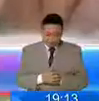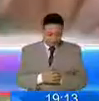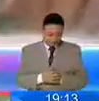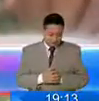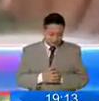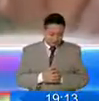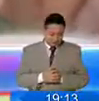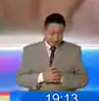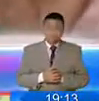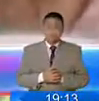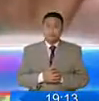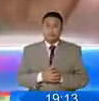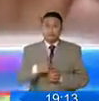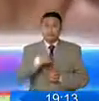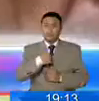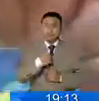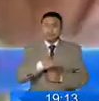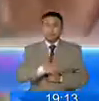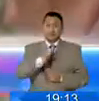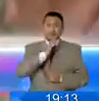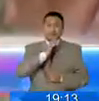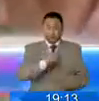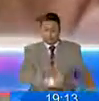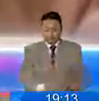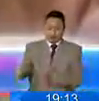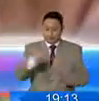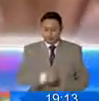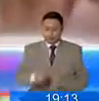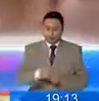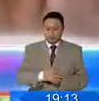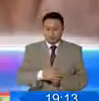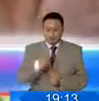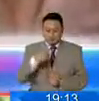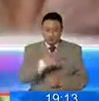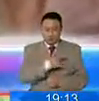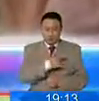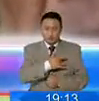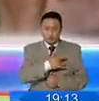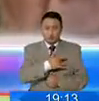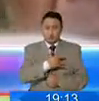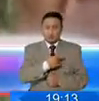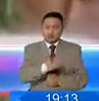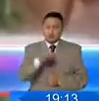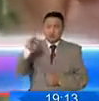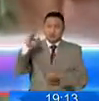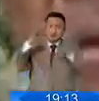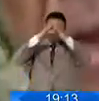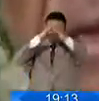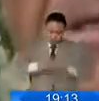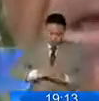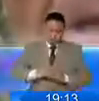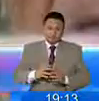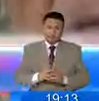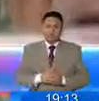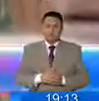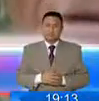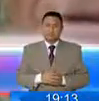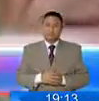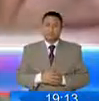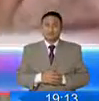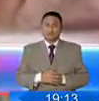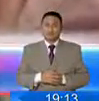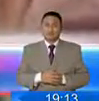estaba baldeando así como un balde sacando el agua afuera, cuando corté, me botó adentro ya el fuerte, la creciente. Y ahí se